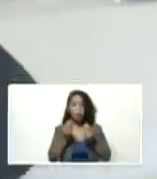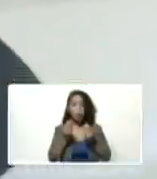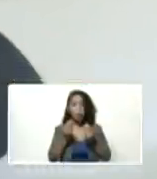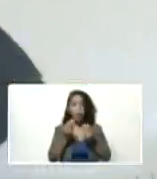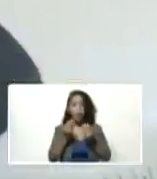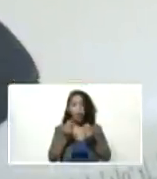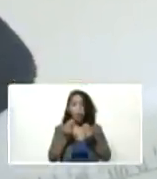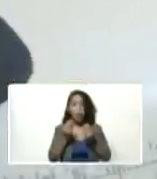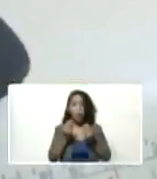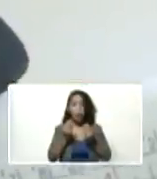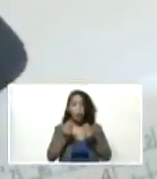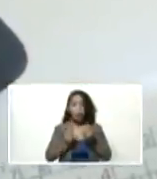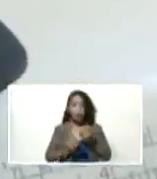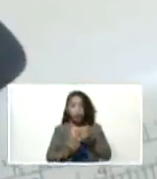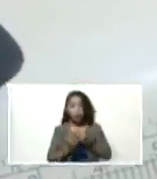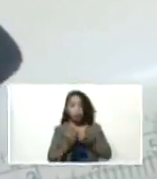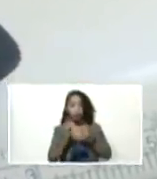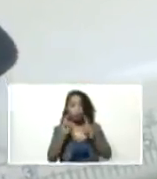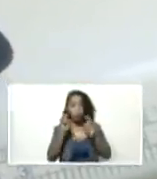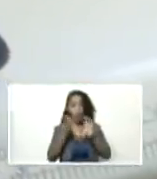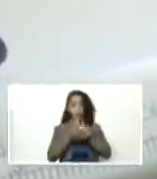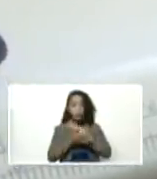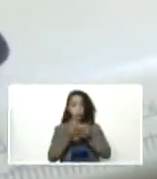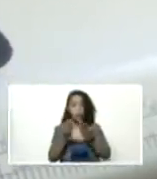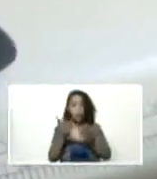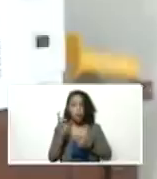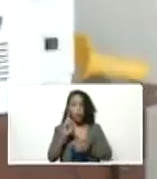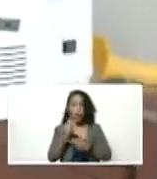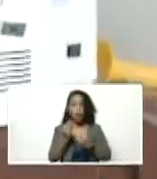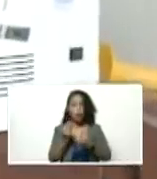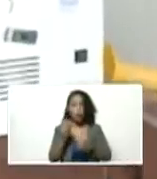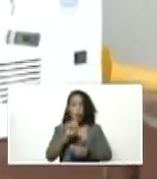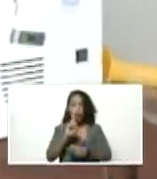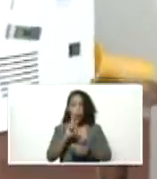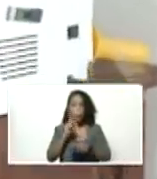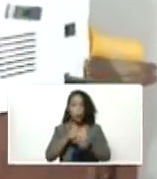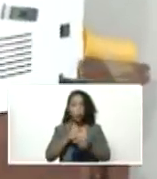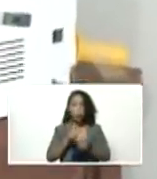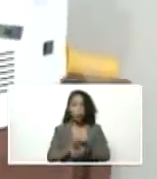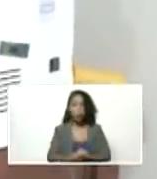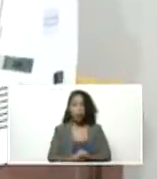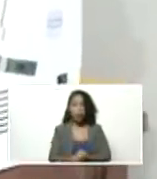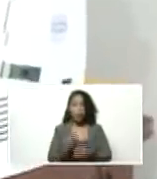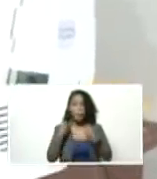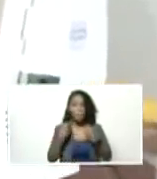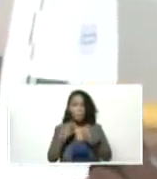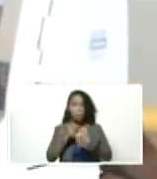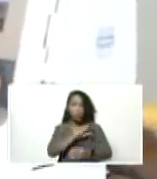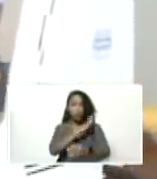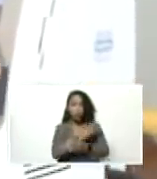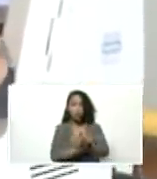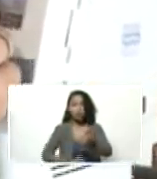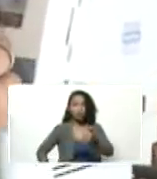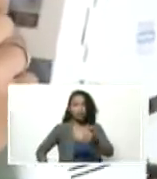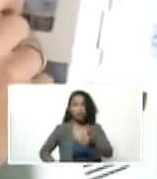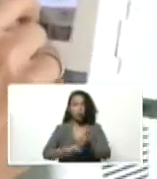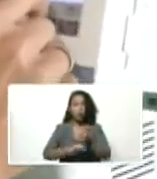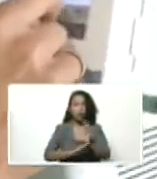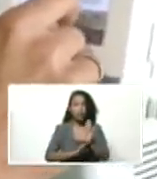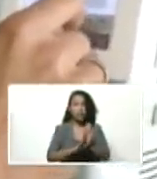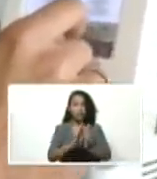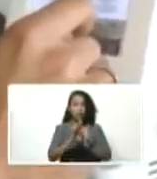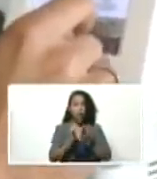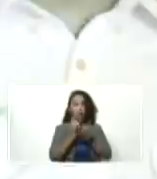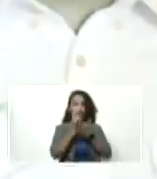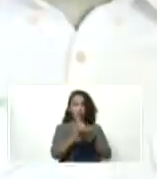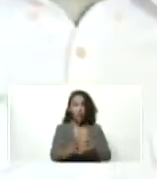la economía emergente y la economía que no es petrolera, para fortalecerlo, para ayudarlo